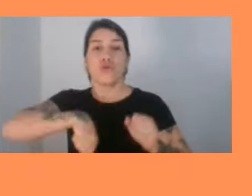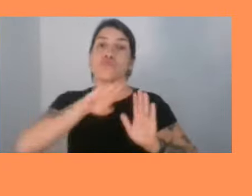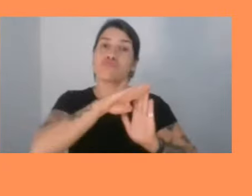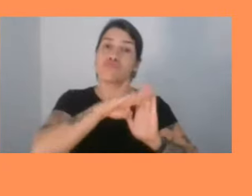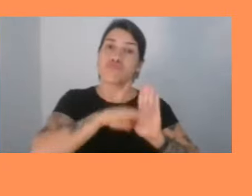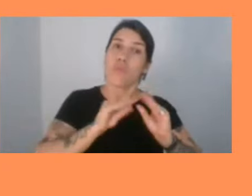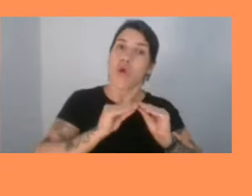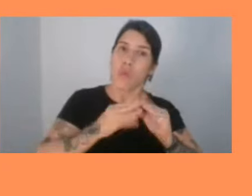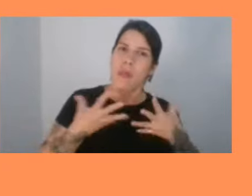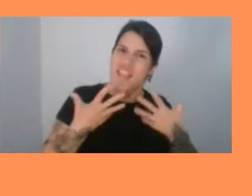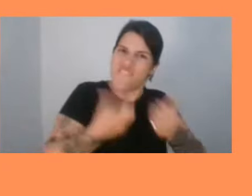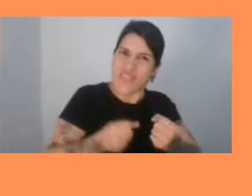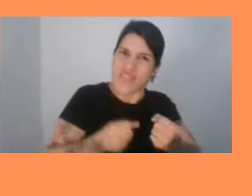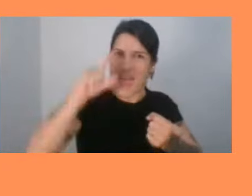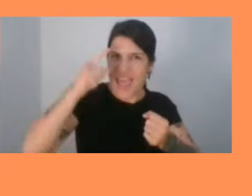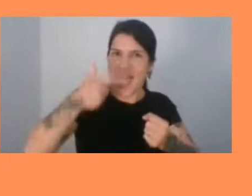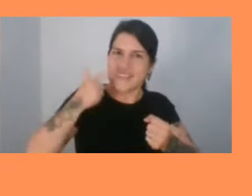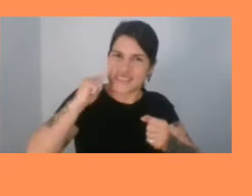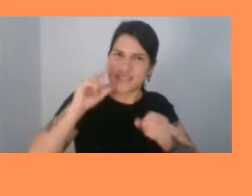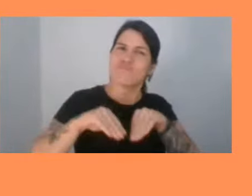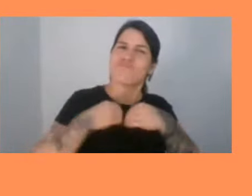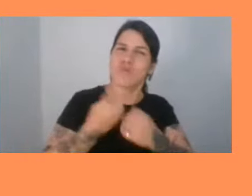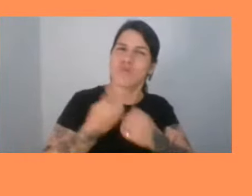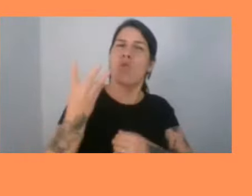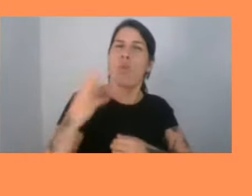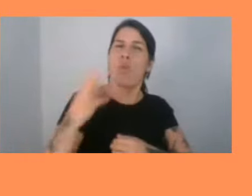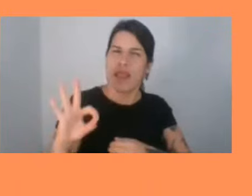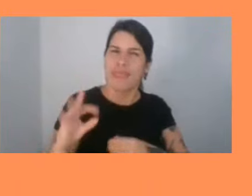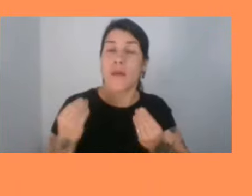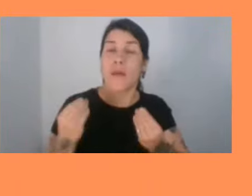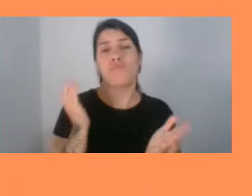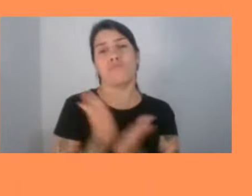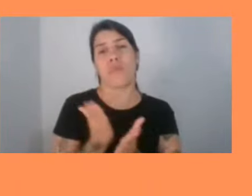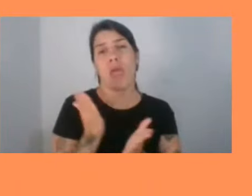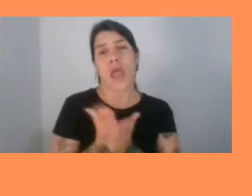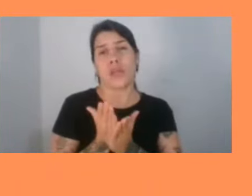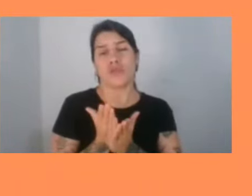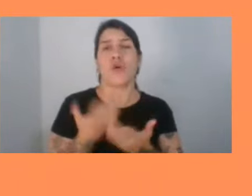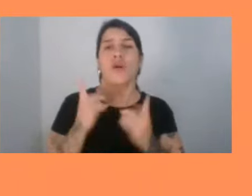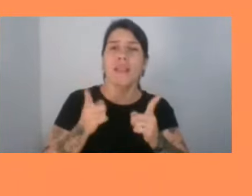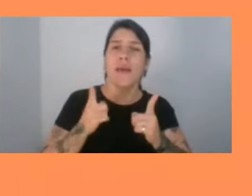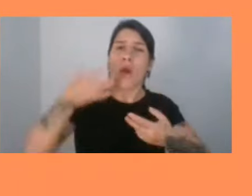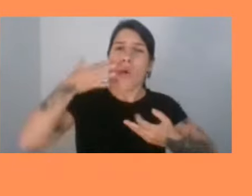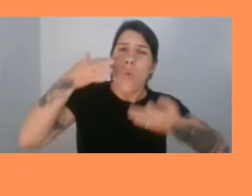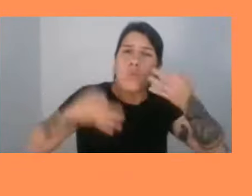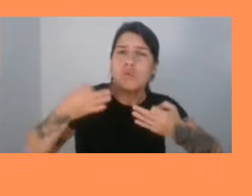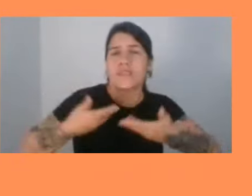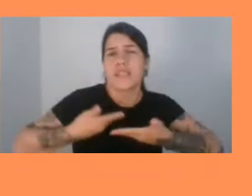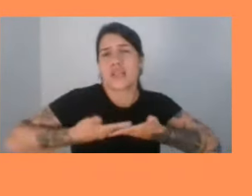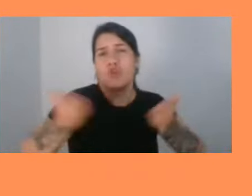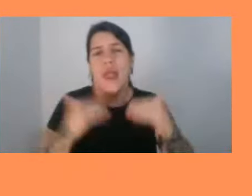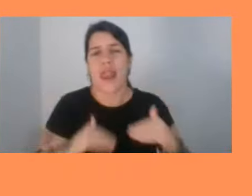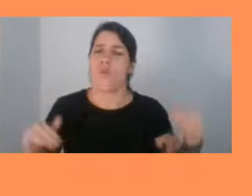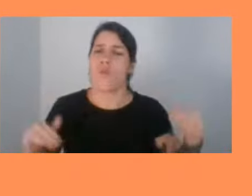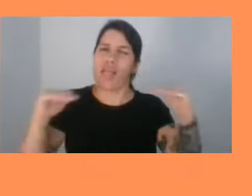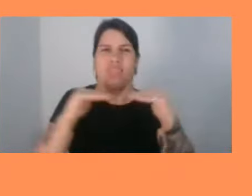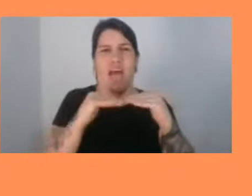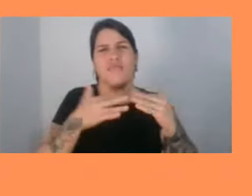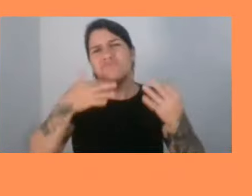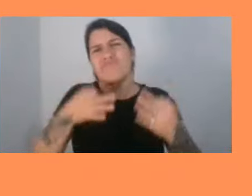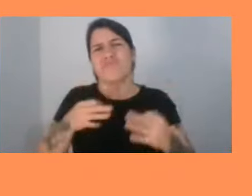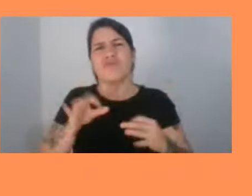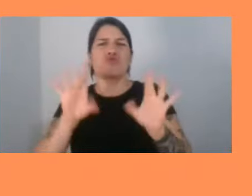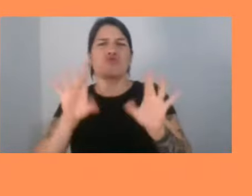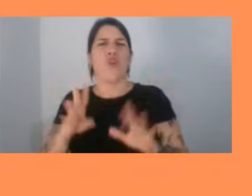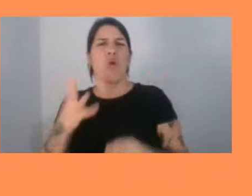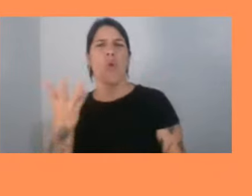bueno, como un proyecto educativo de justicia social y de igualdad. Podrían ser más de 40 razones y seguramente a medida que